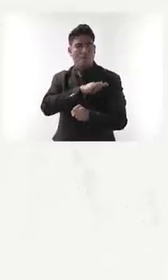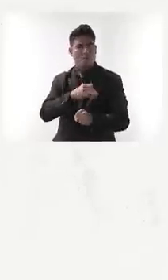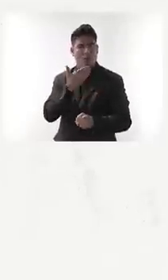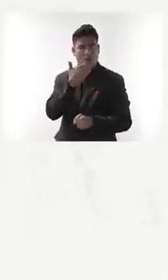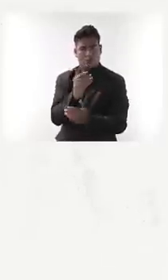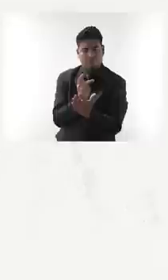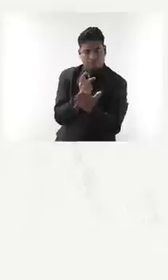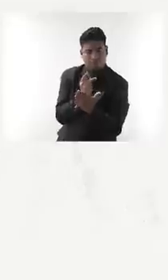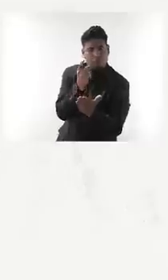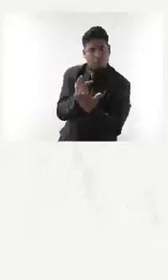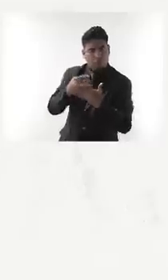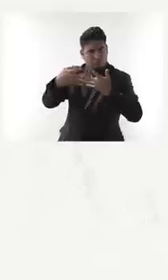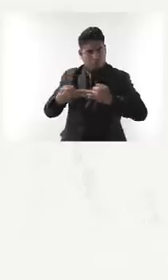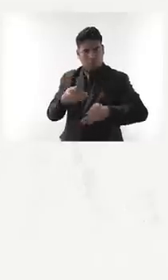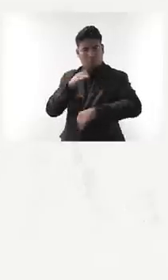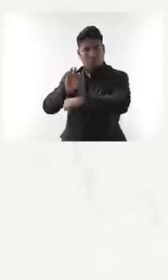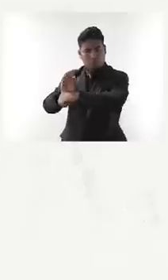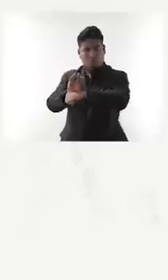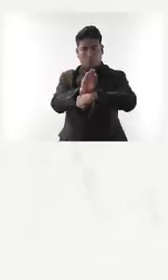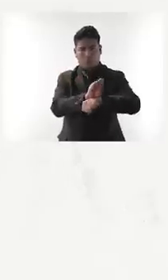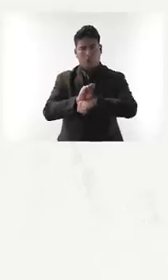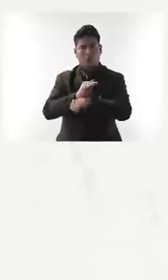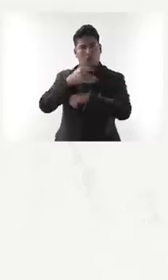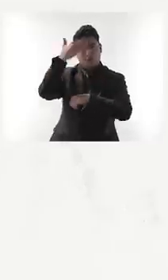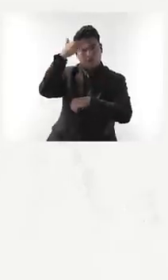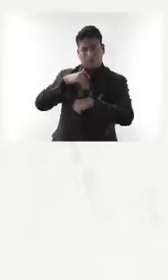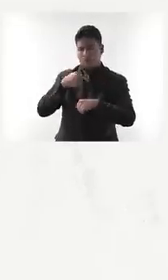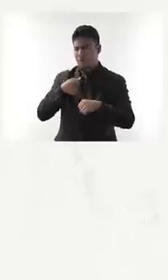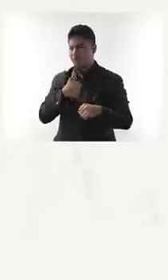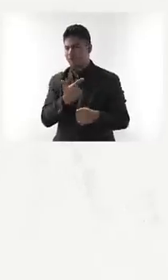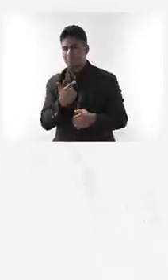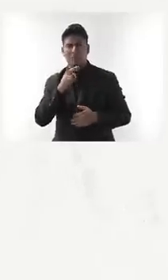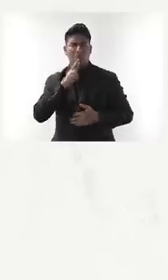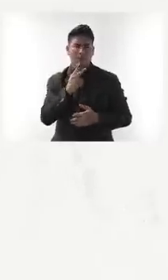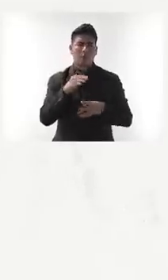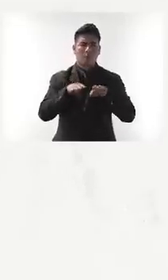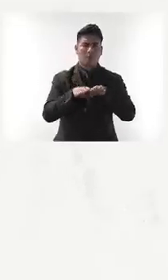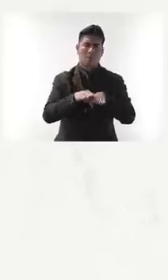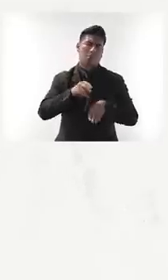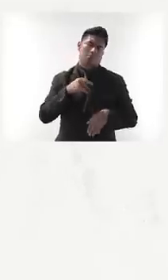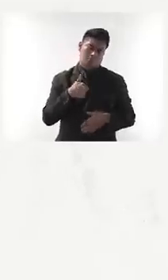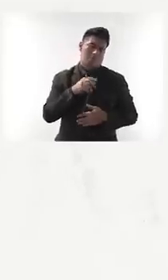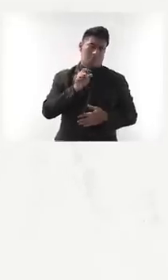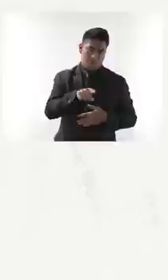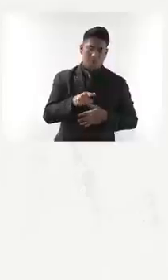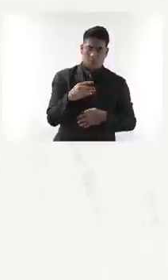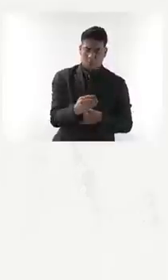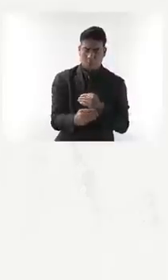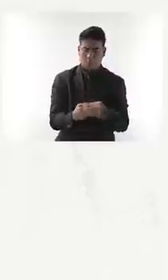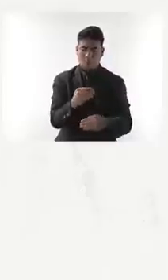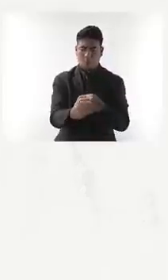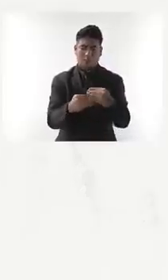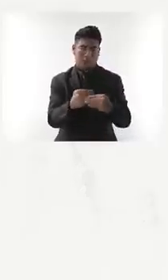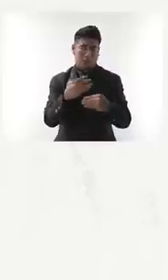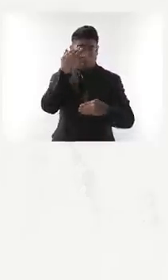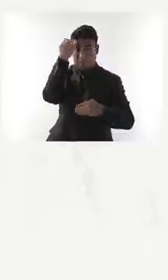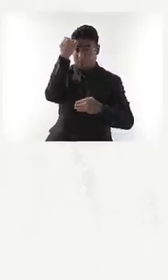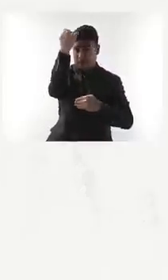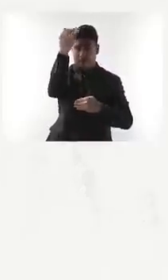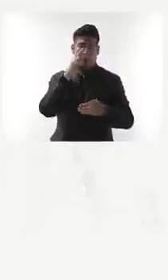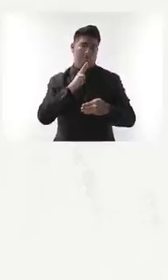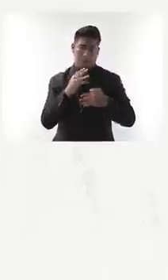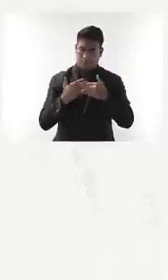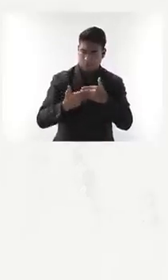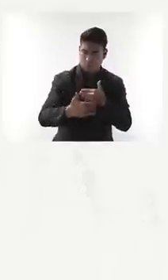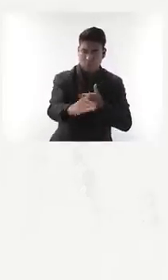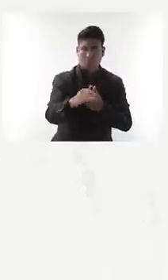que es nuestro playoff, pero sí hablar ya de procesos más largos, donde podamos tener, incluso